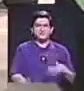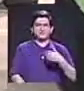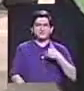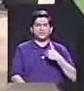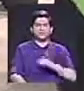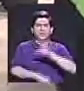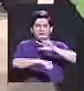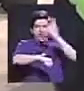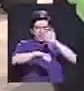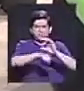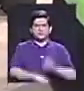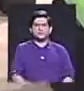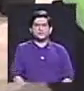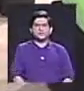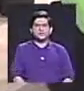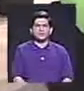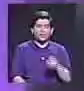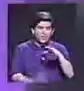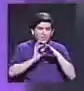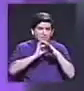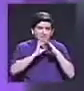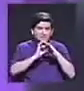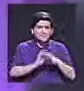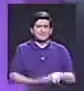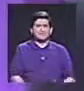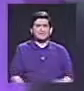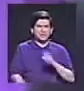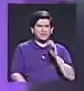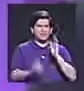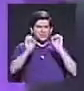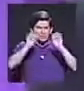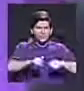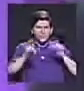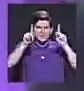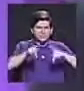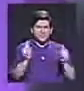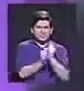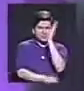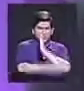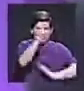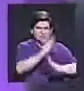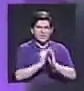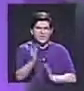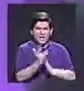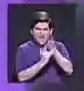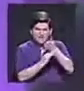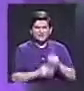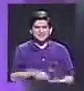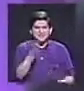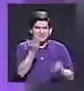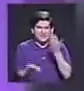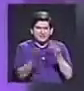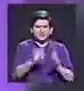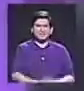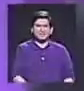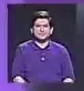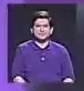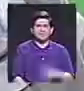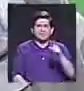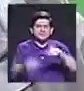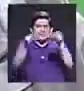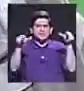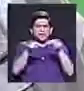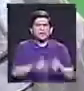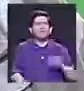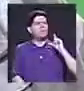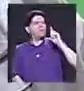el Consejo de Rehabilitación. Precisamente hablando de esta relación estrecha, ¿cómo puede acceder una persona con discapacidad a nivel comunal, verdad? Que de repente en una zona rural